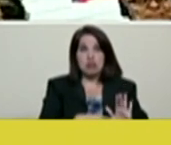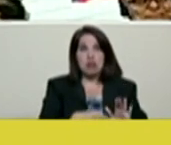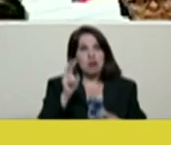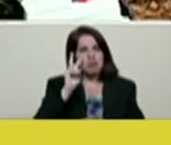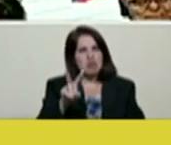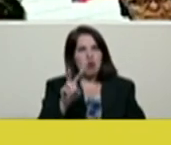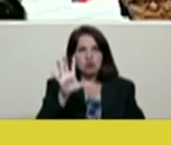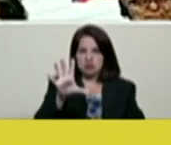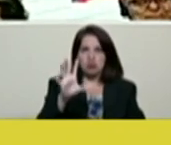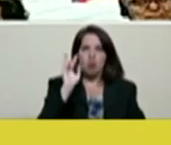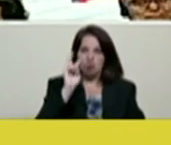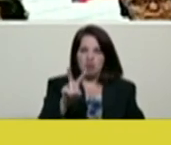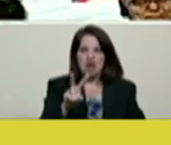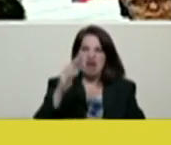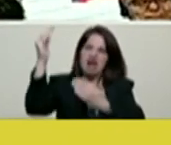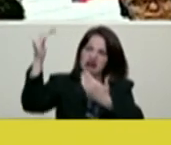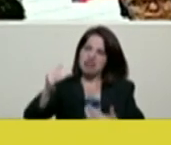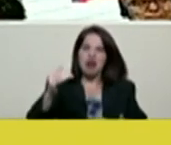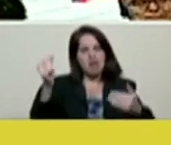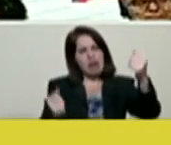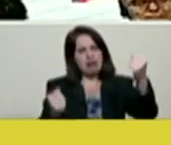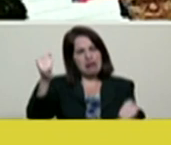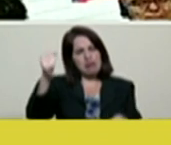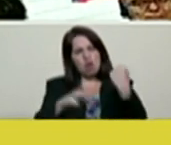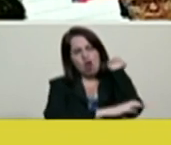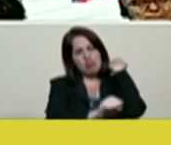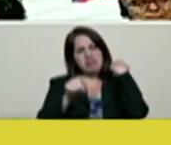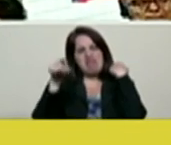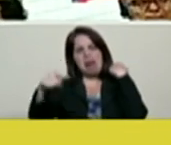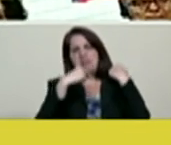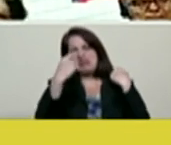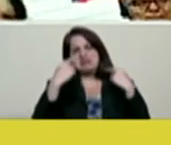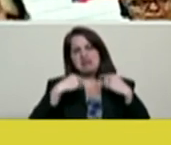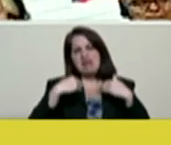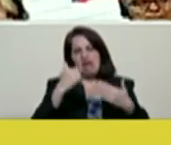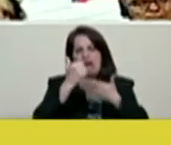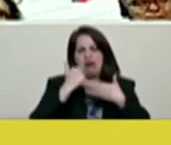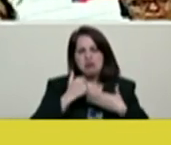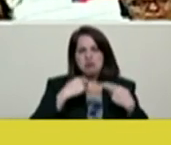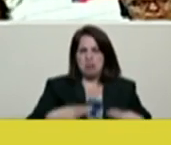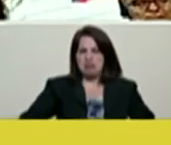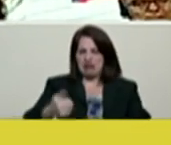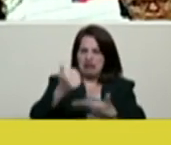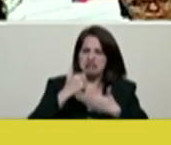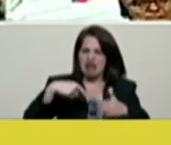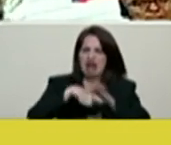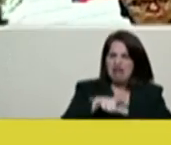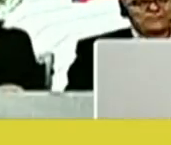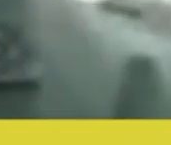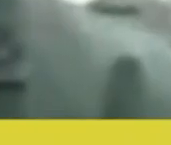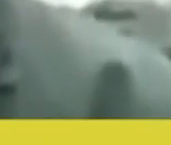para que ustedes vean qué traía la trampa con que pretendían ingresar ilegalmente a Venezuela.